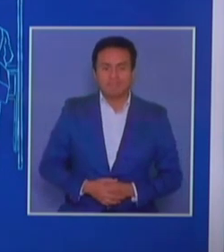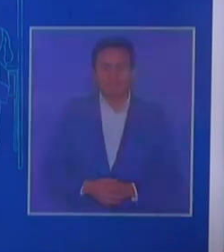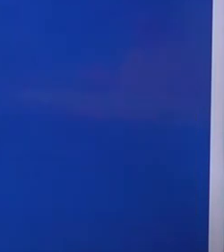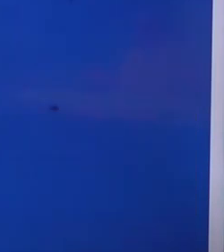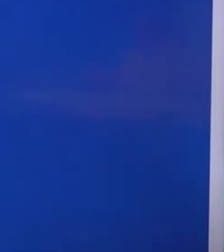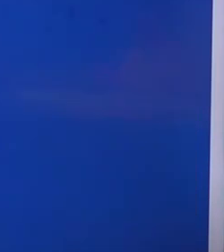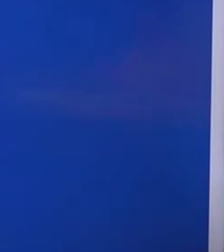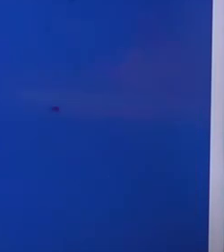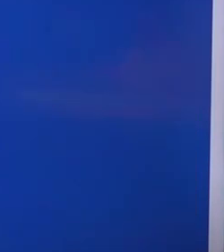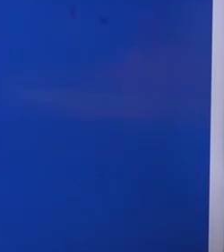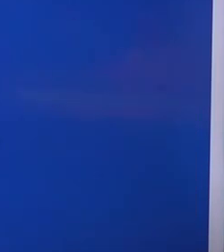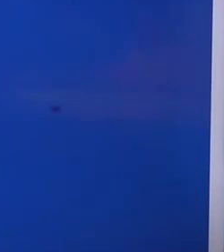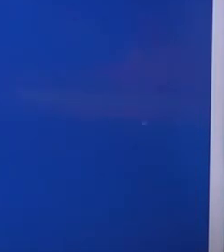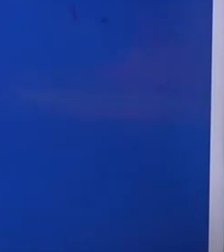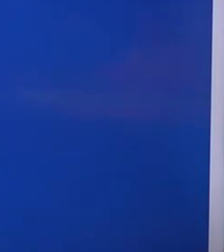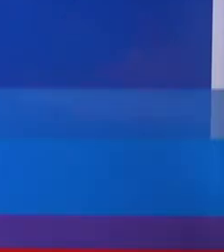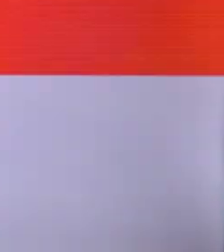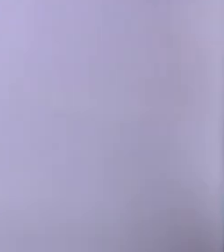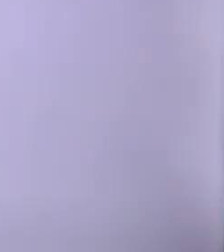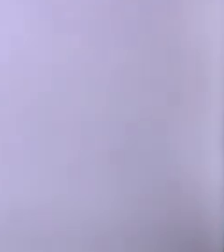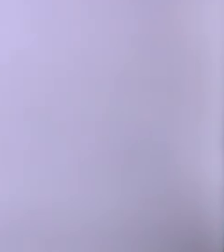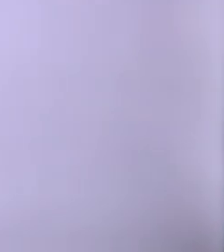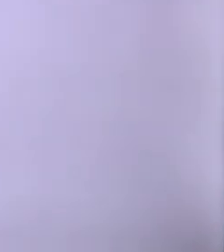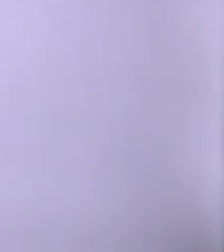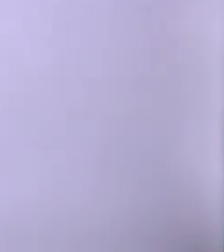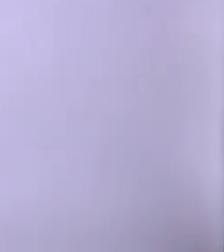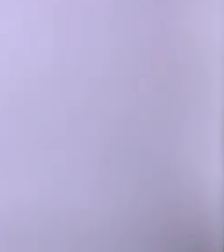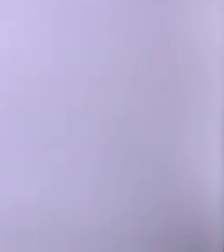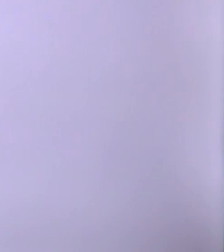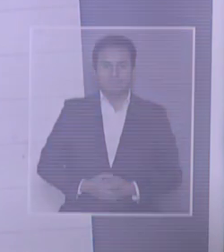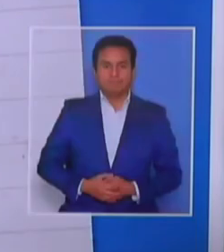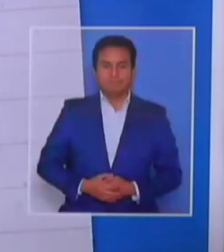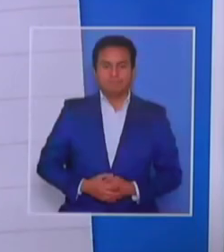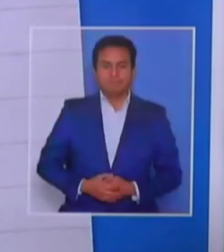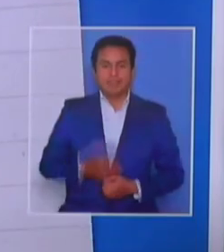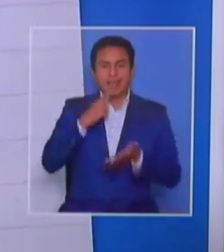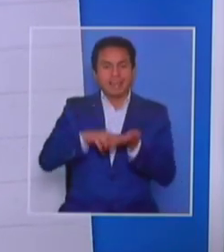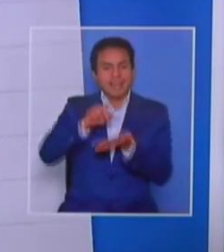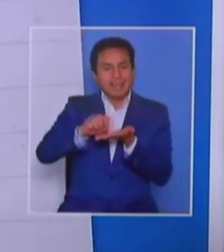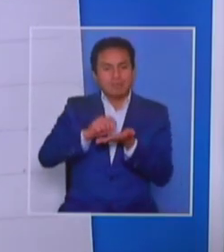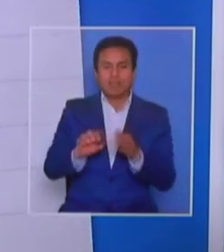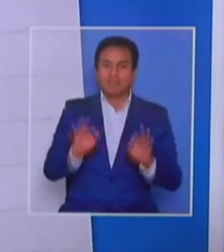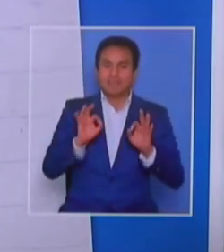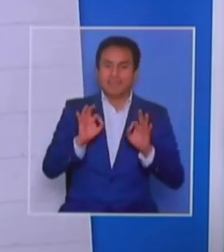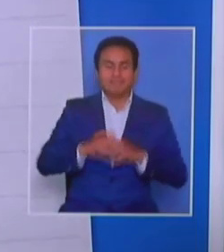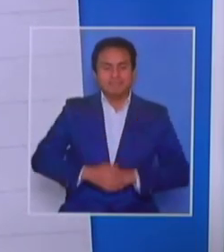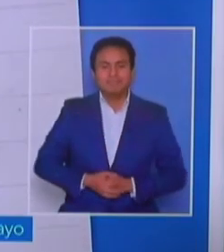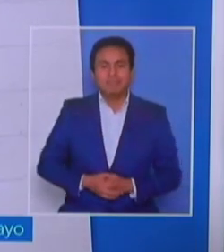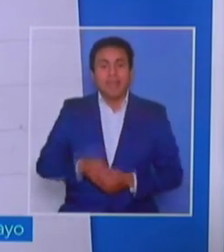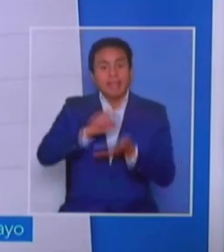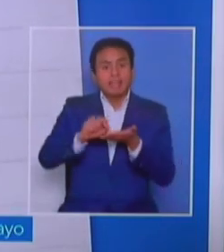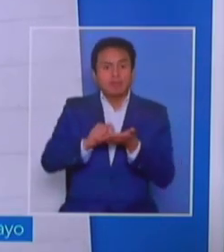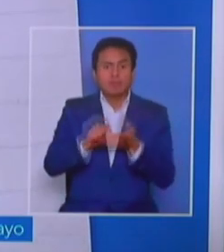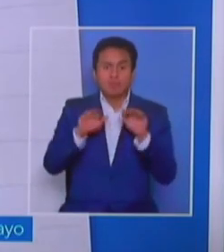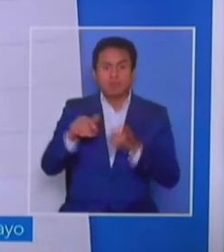con los convencionales esta vez se va a copiar el modelo de la cámara de senadores que son 50 senadores en chile se elige